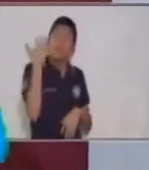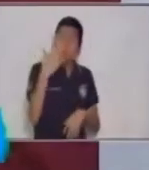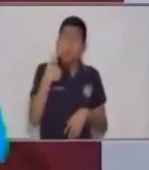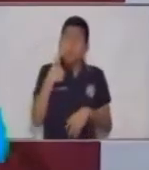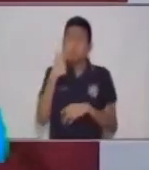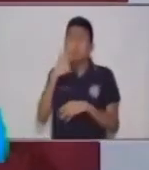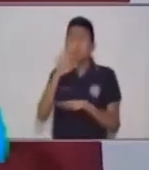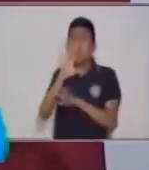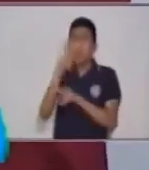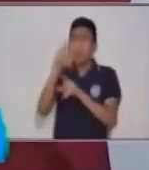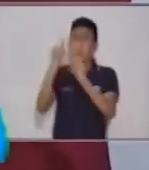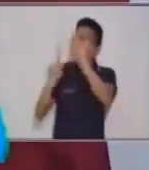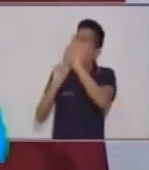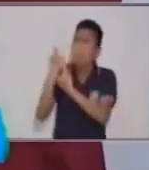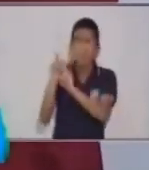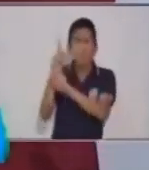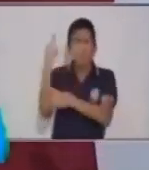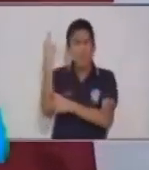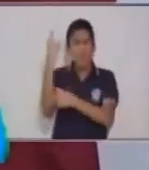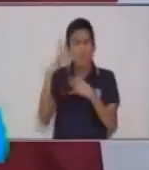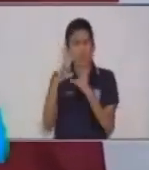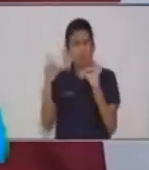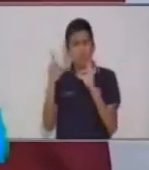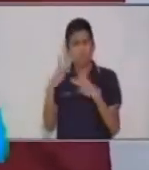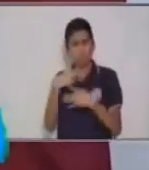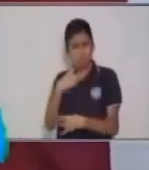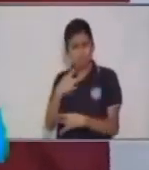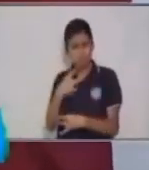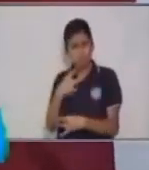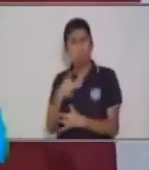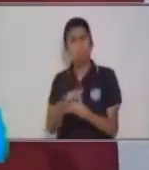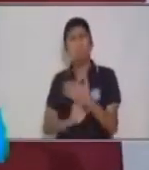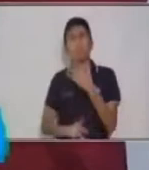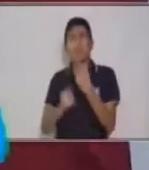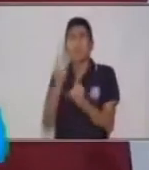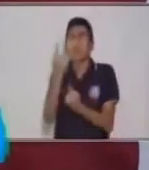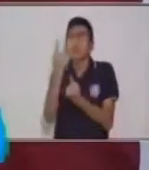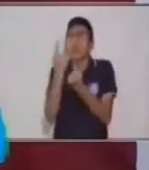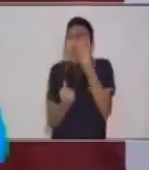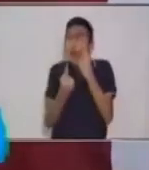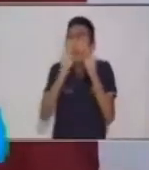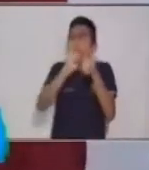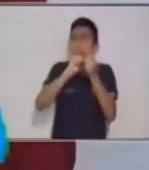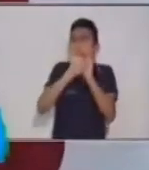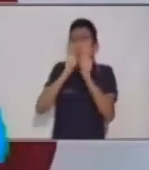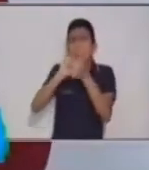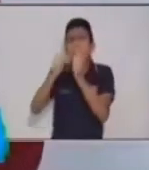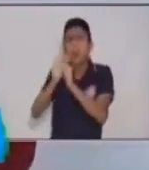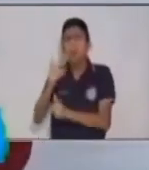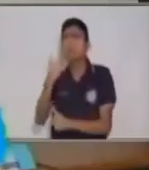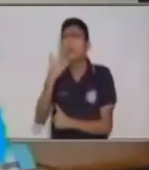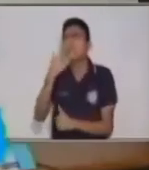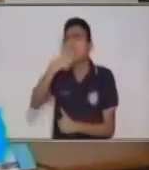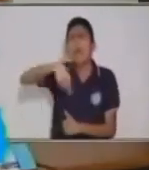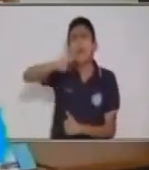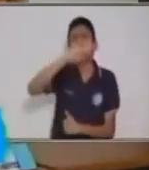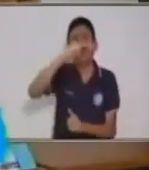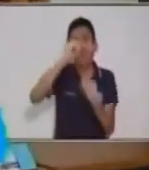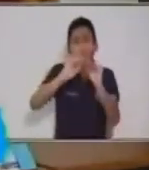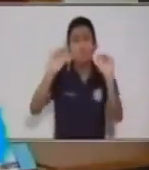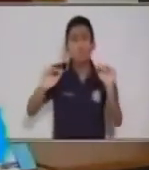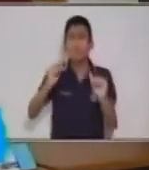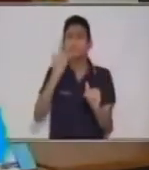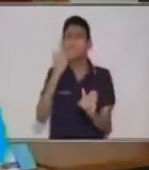encuesta venía una pregunta muy interesante que decía así: ¿cuáles deportes prefieres?